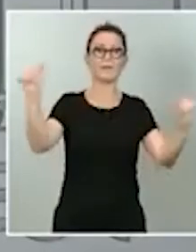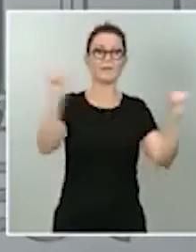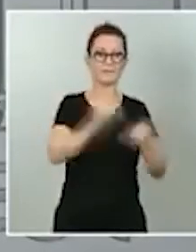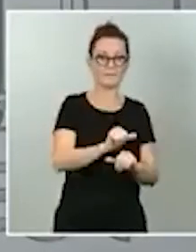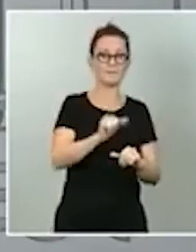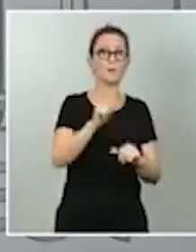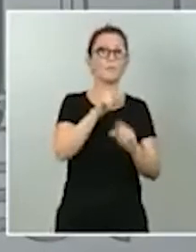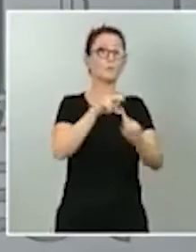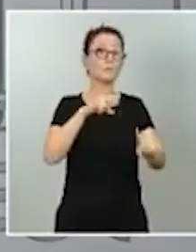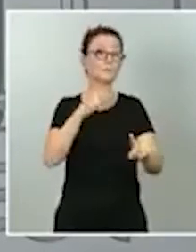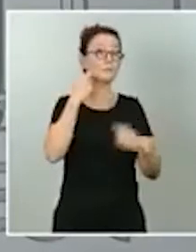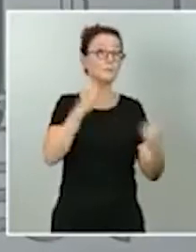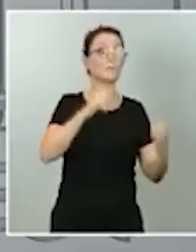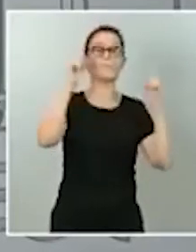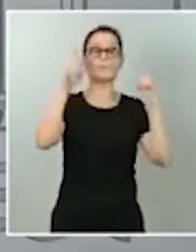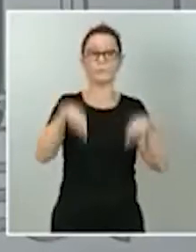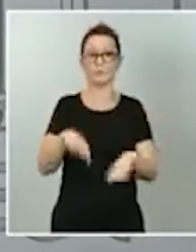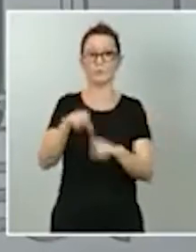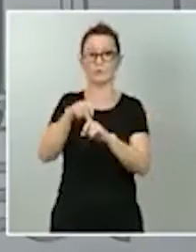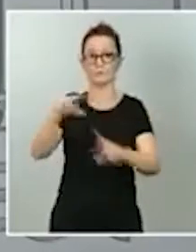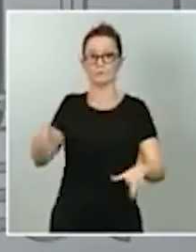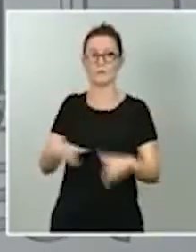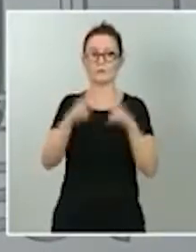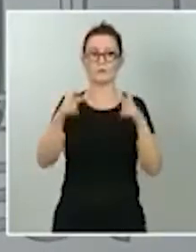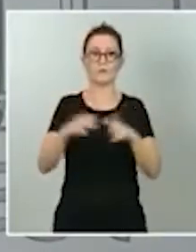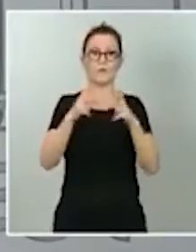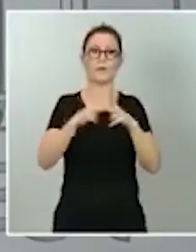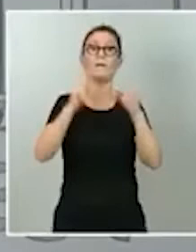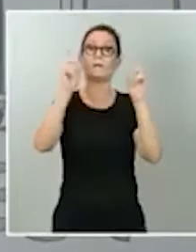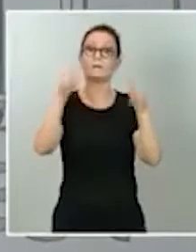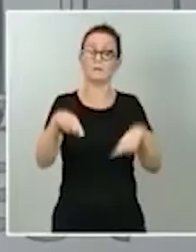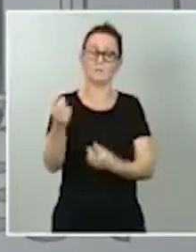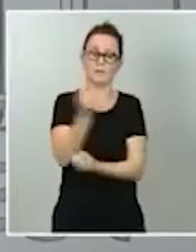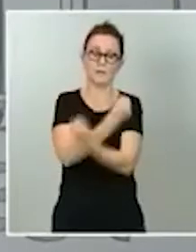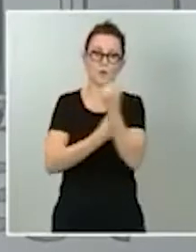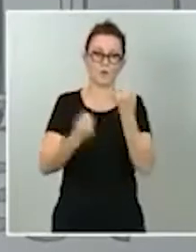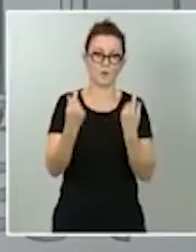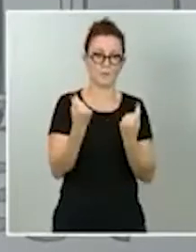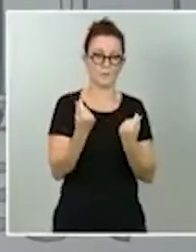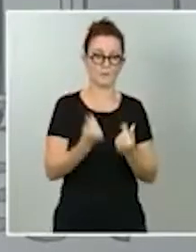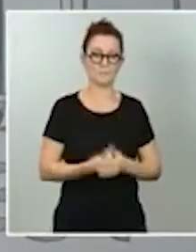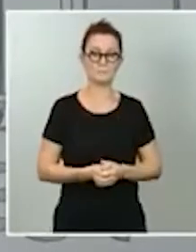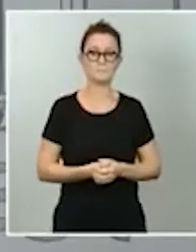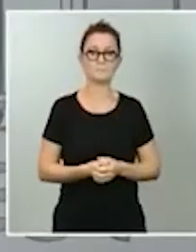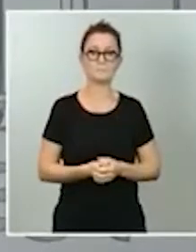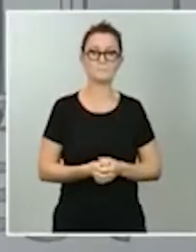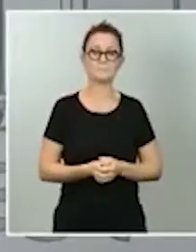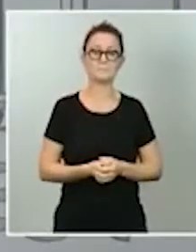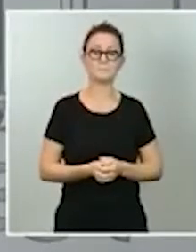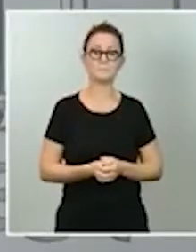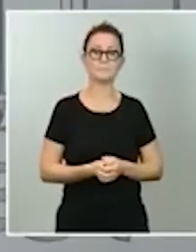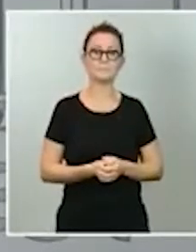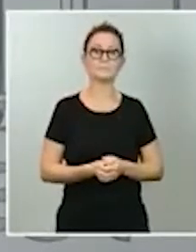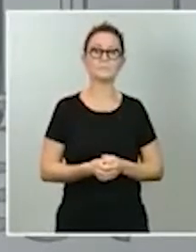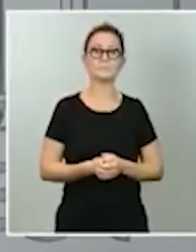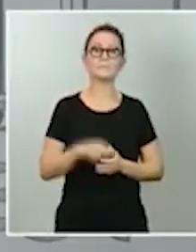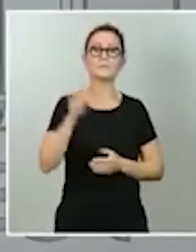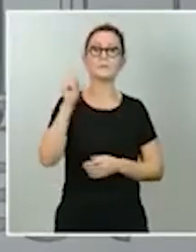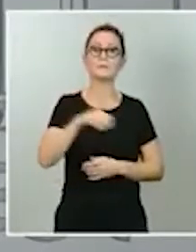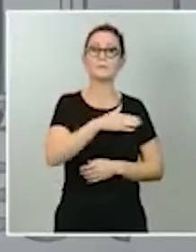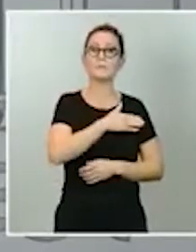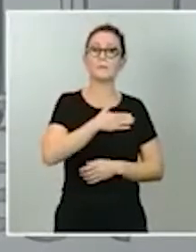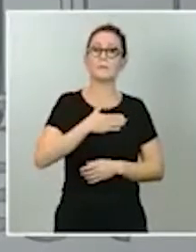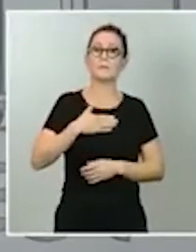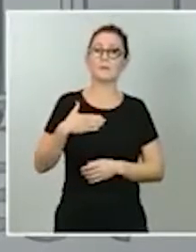también desde la vertiente social y desde la propia económica quiero resaltar no obstante que el hecho de que de forma